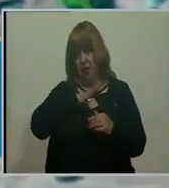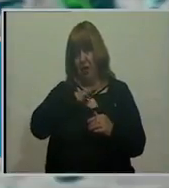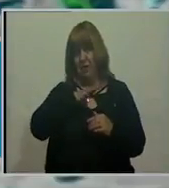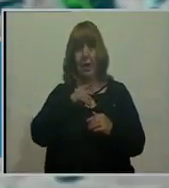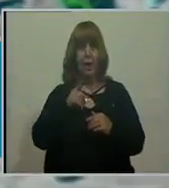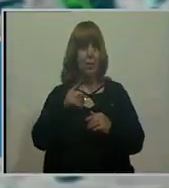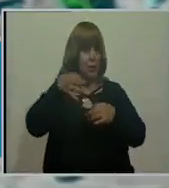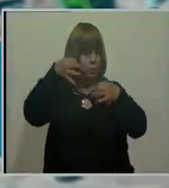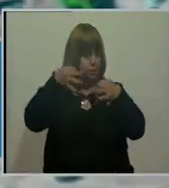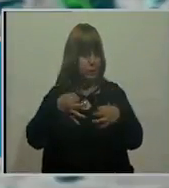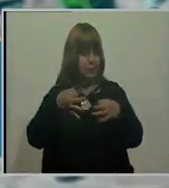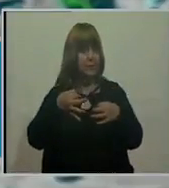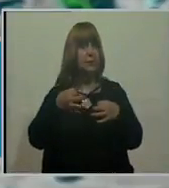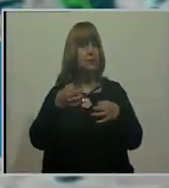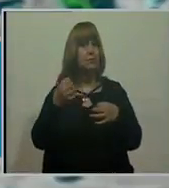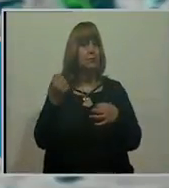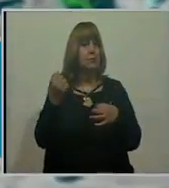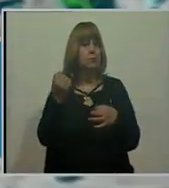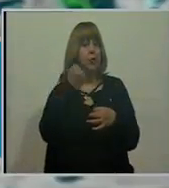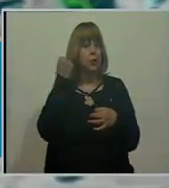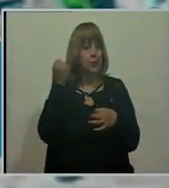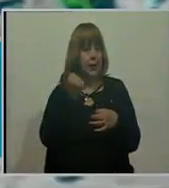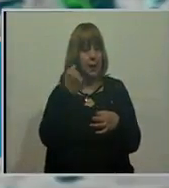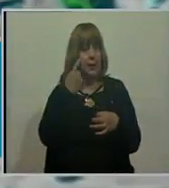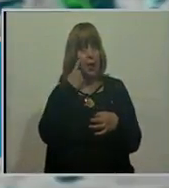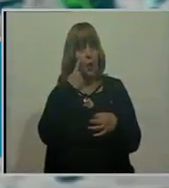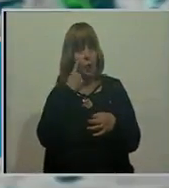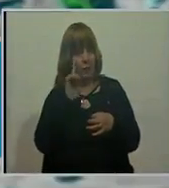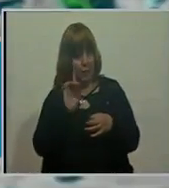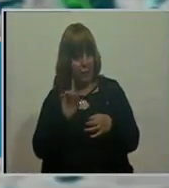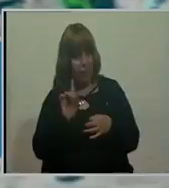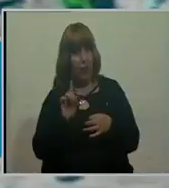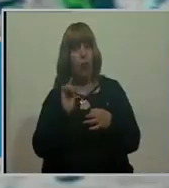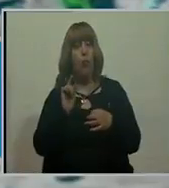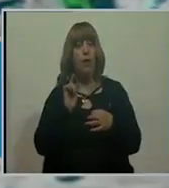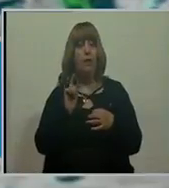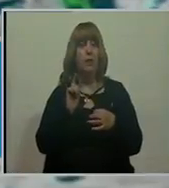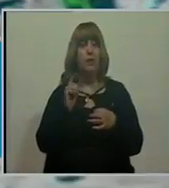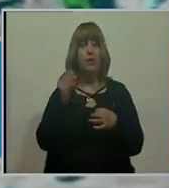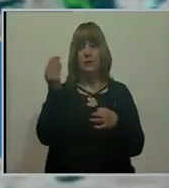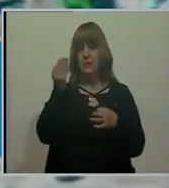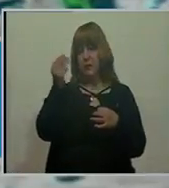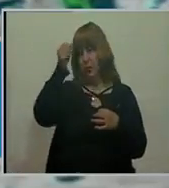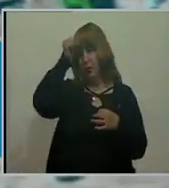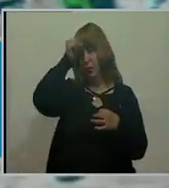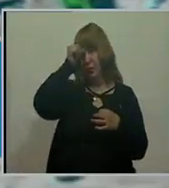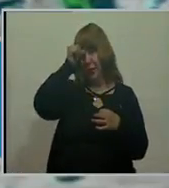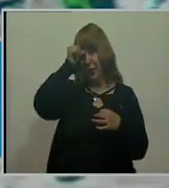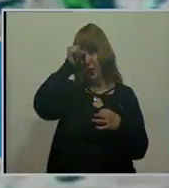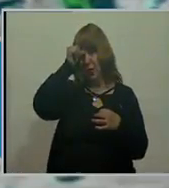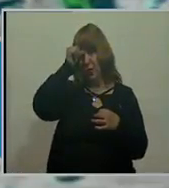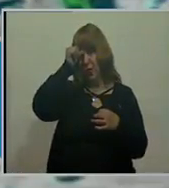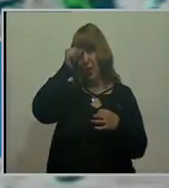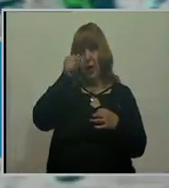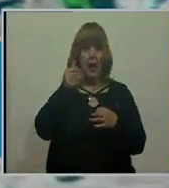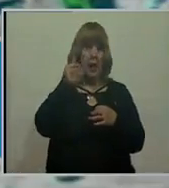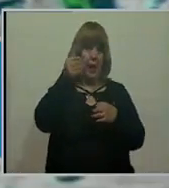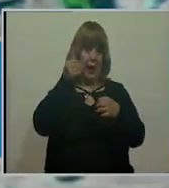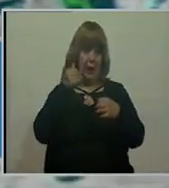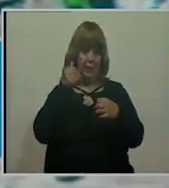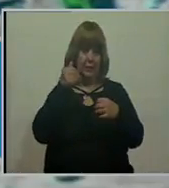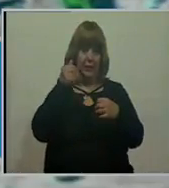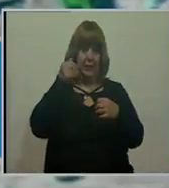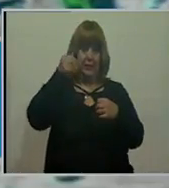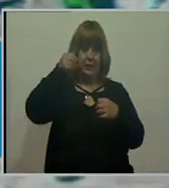momento meteorológico más destacado de esta semana para Mendoza va a estar durante el fin de semana. Antes, durante y